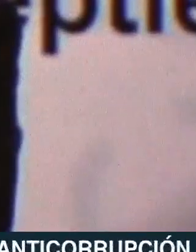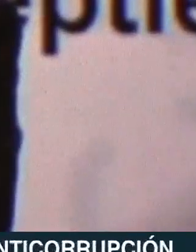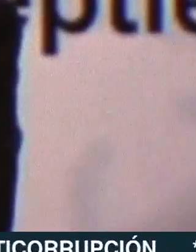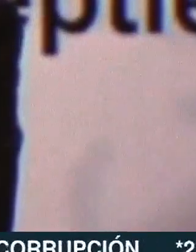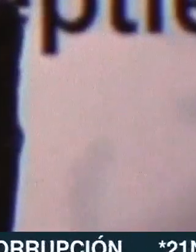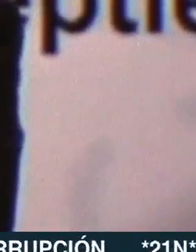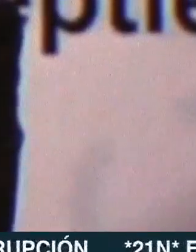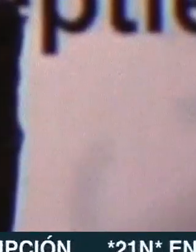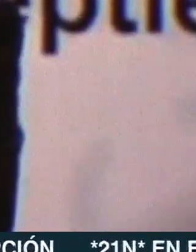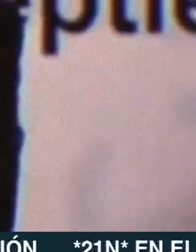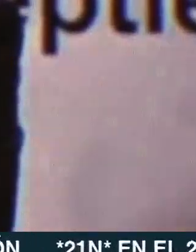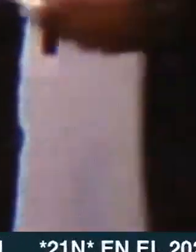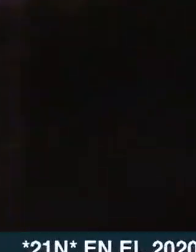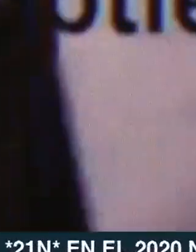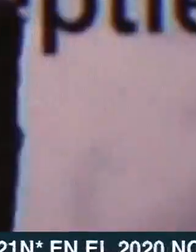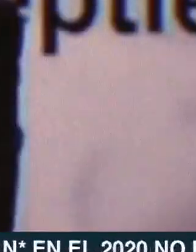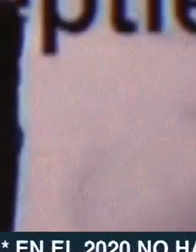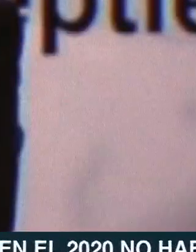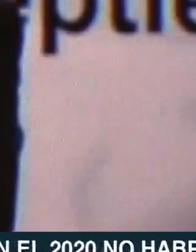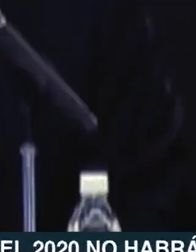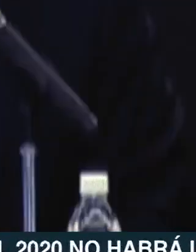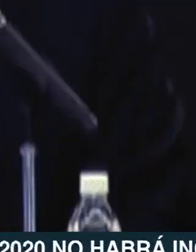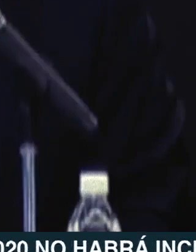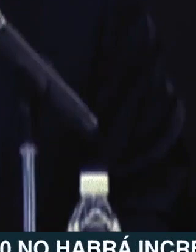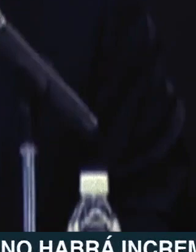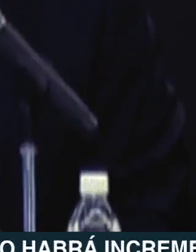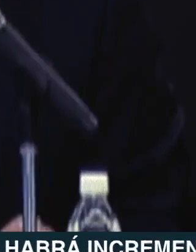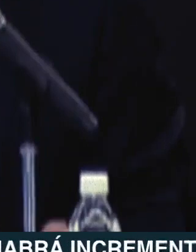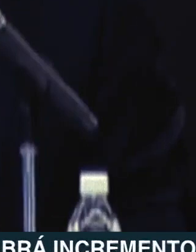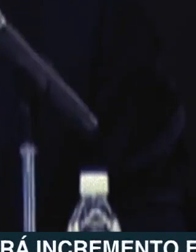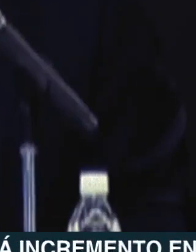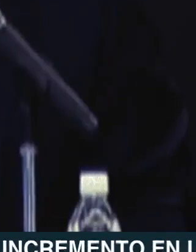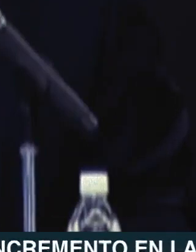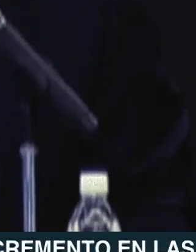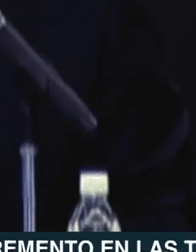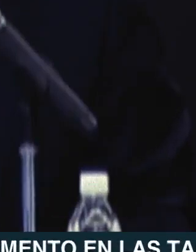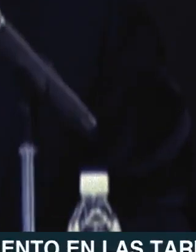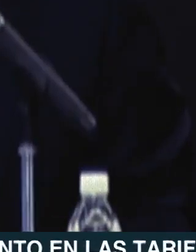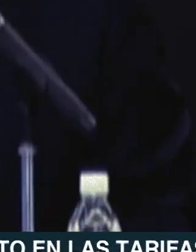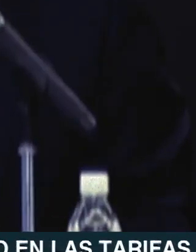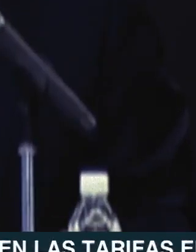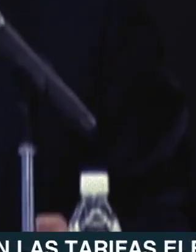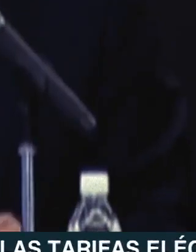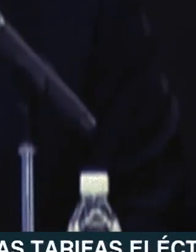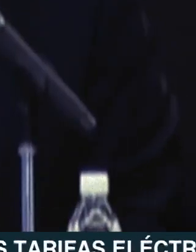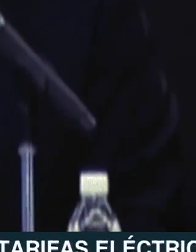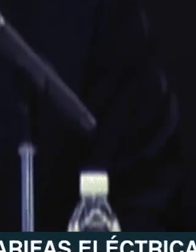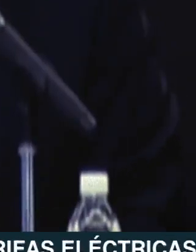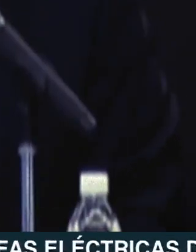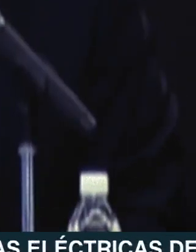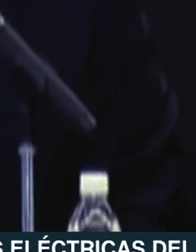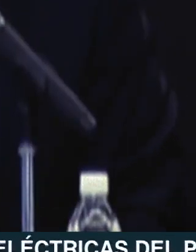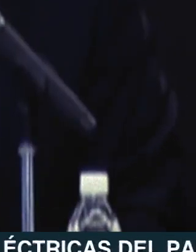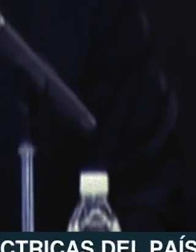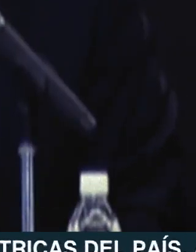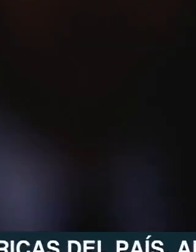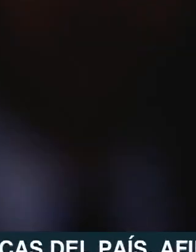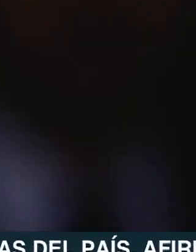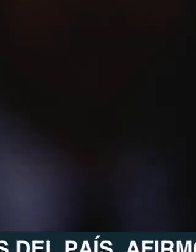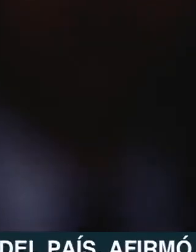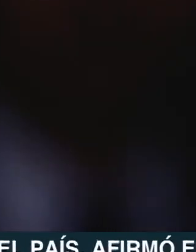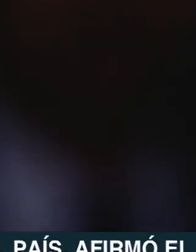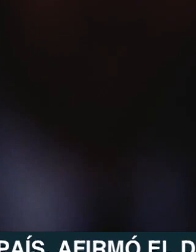del presidente Calderón, lo que se denomina la lucha contra el narcotráfico, el